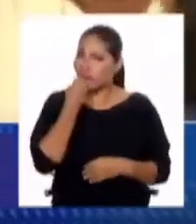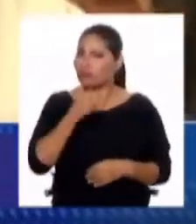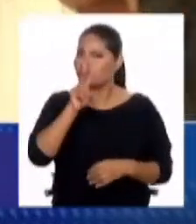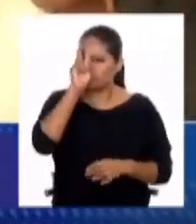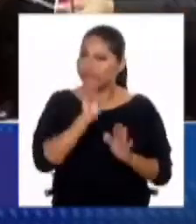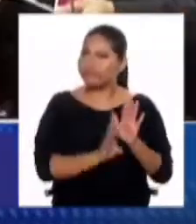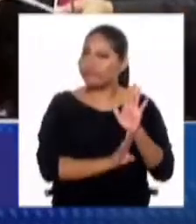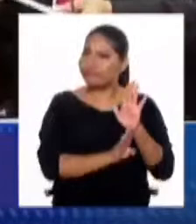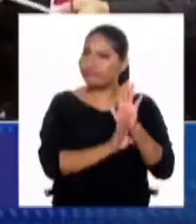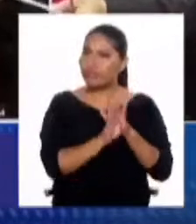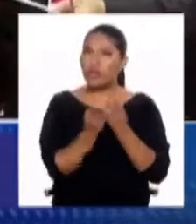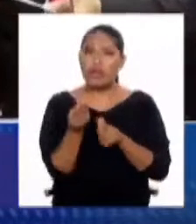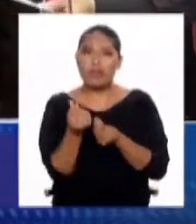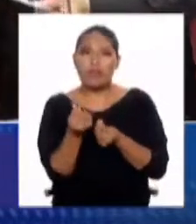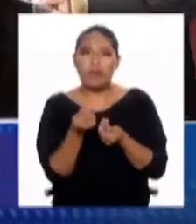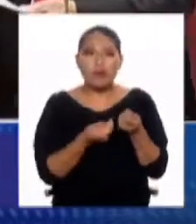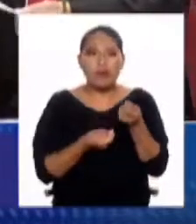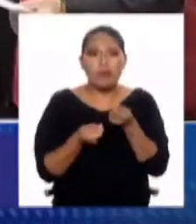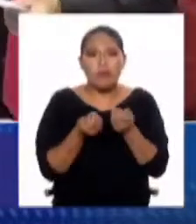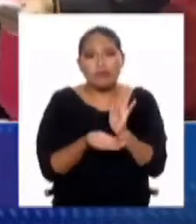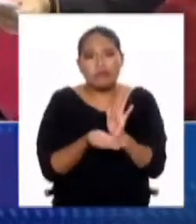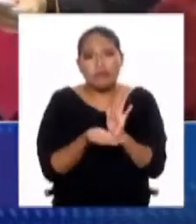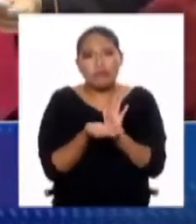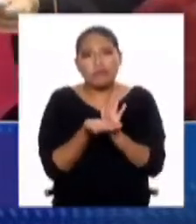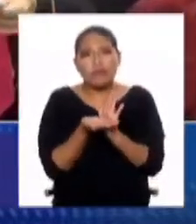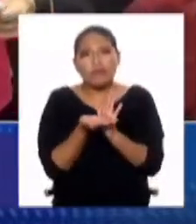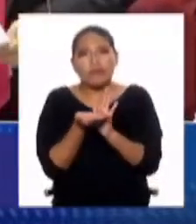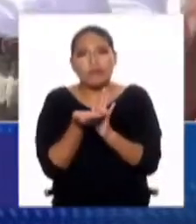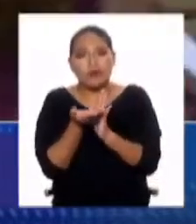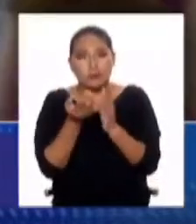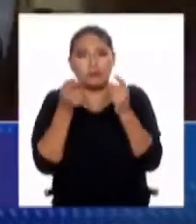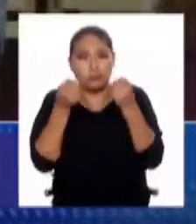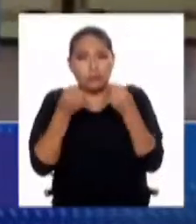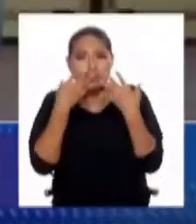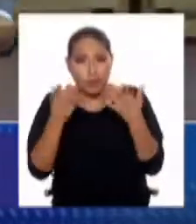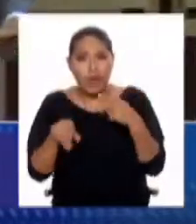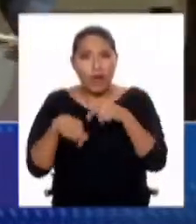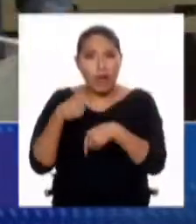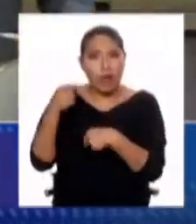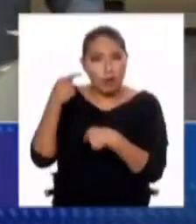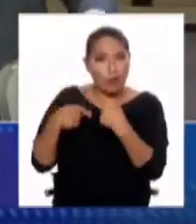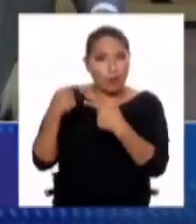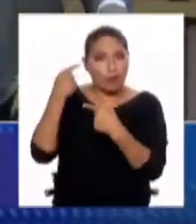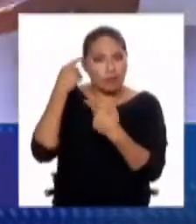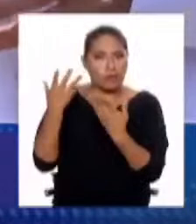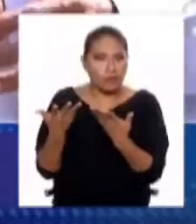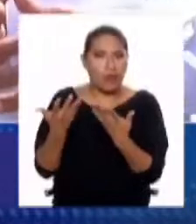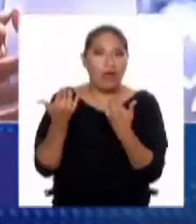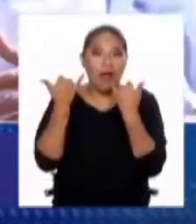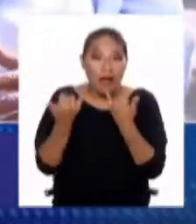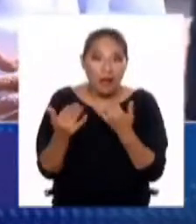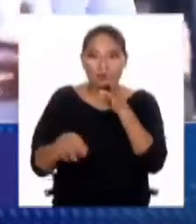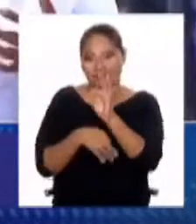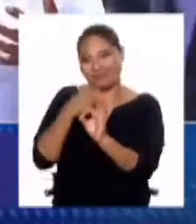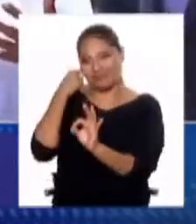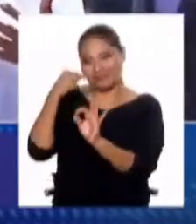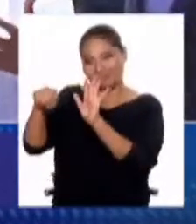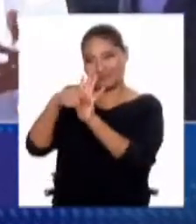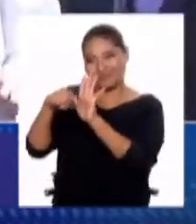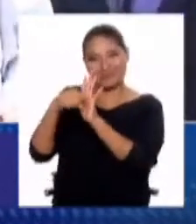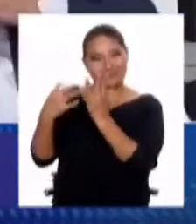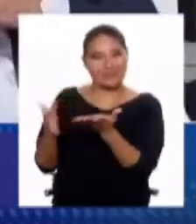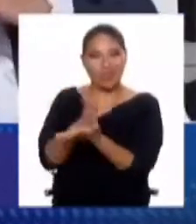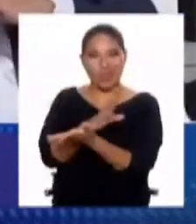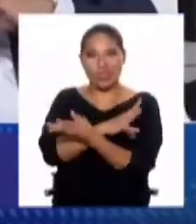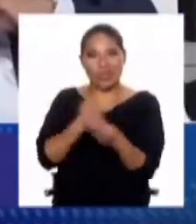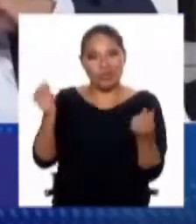O sea, evidentemente, o sea, el gobierno del señor Toledo además generó una tecnocracia que seguramente todavía pervive. Exactamente. ¿No? Y eso es importante. Pero todo eso se